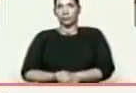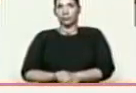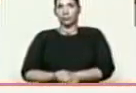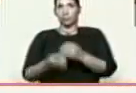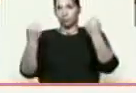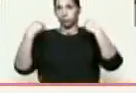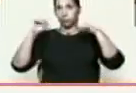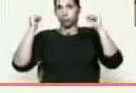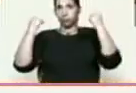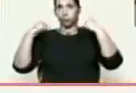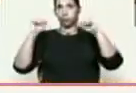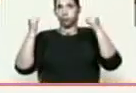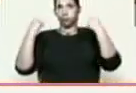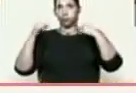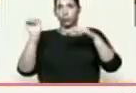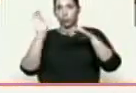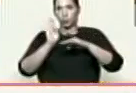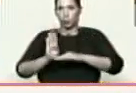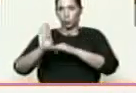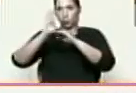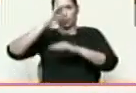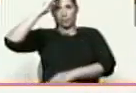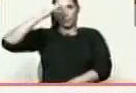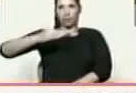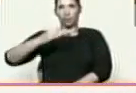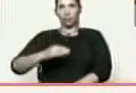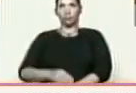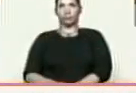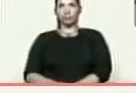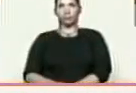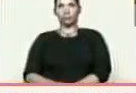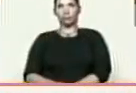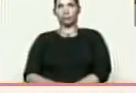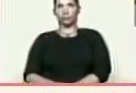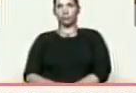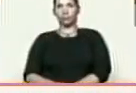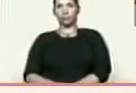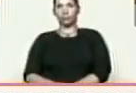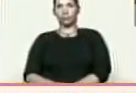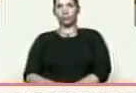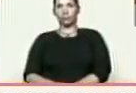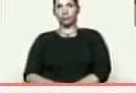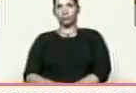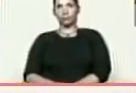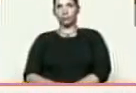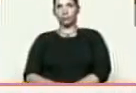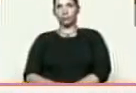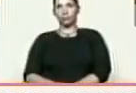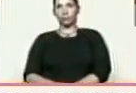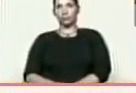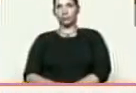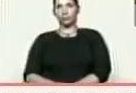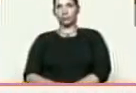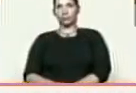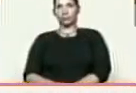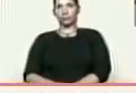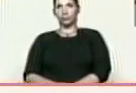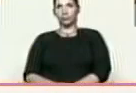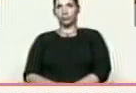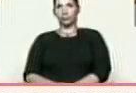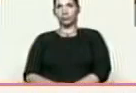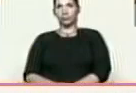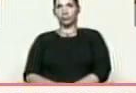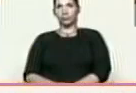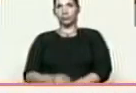Entrenamiento de seguridad militar, lo que le gusta. Noelí iba para allá. Ya Noelí dijo que iba. En